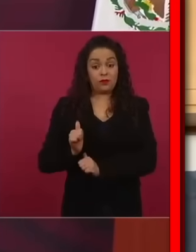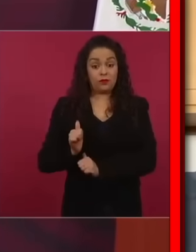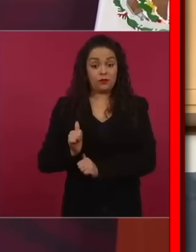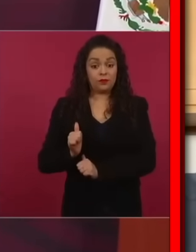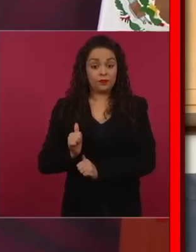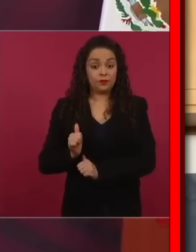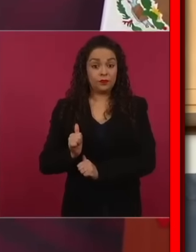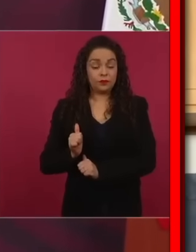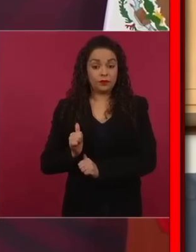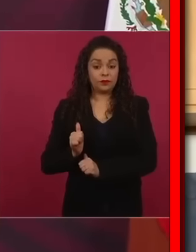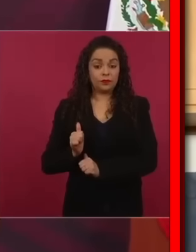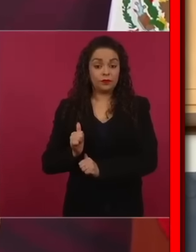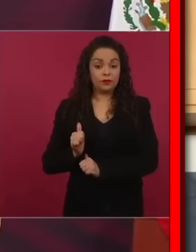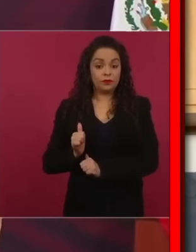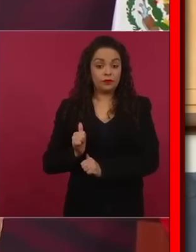eh